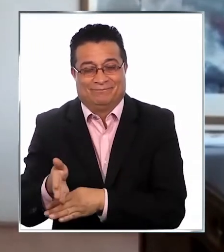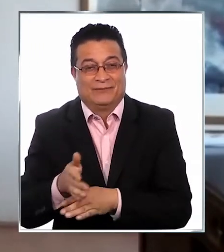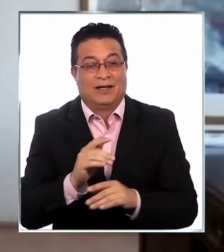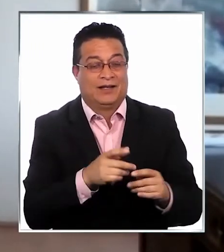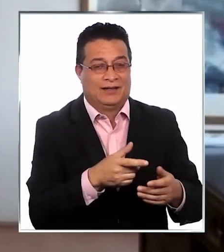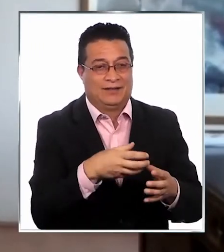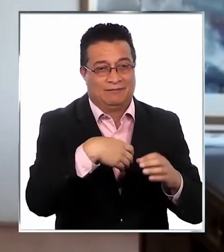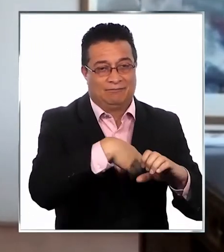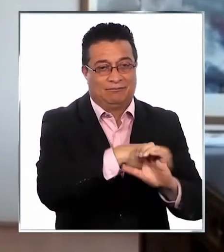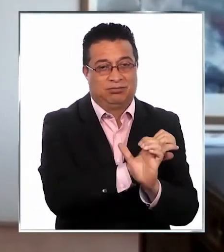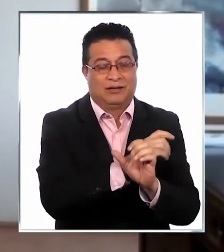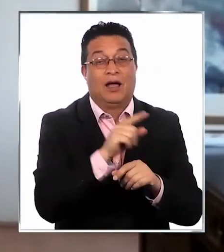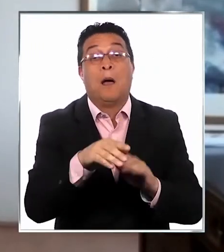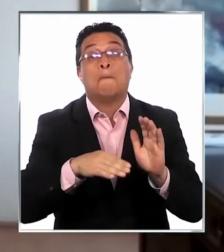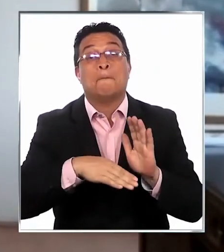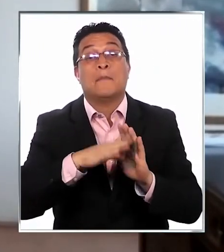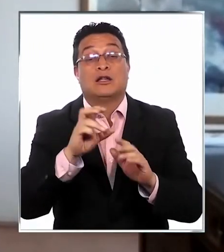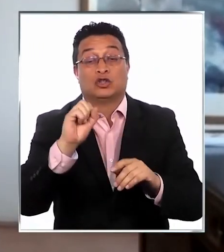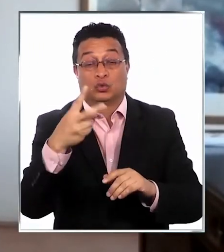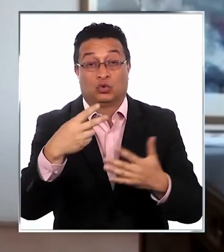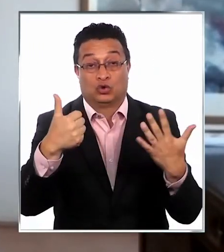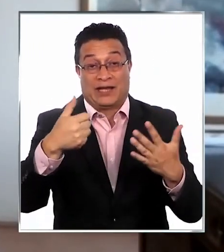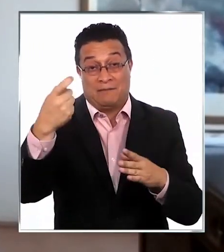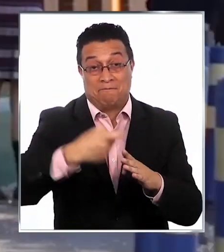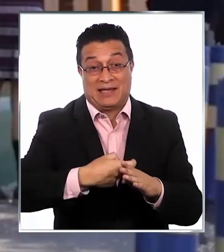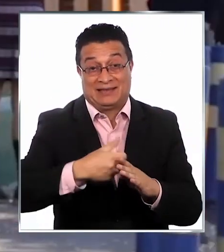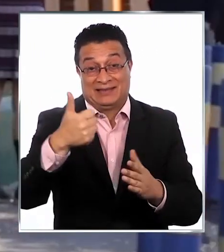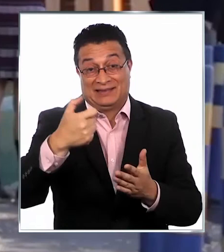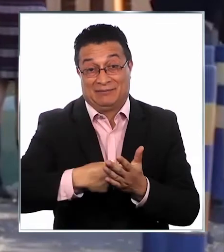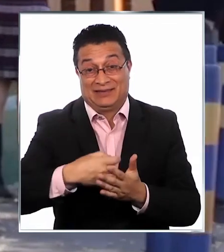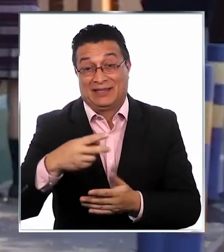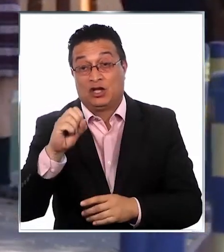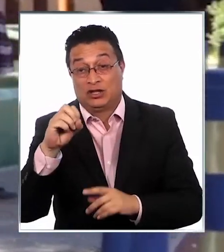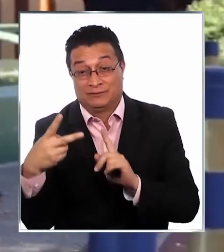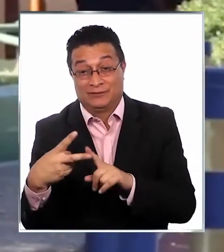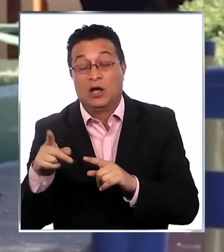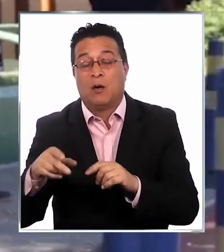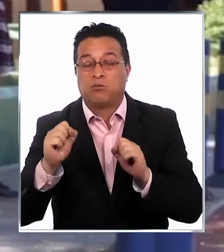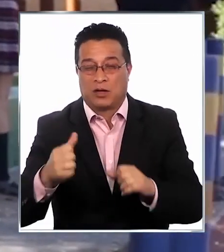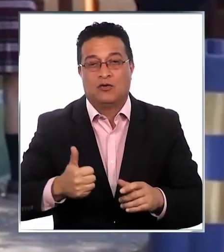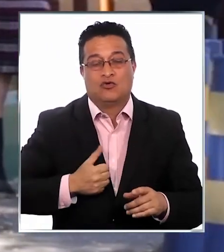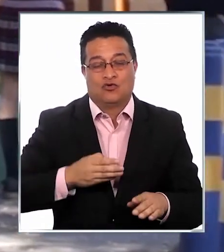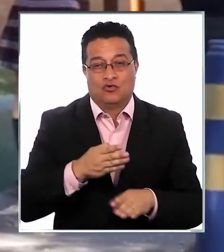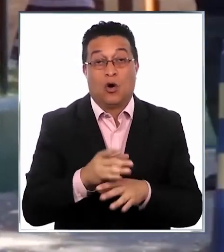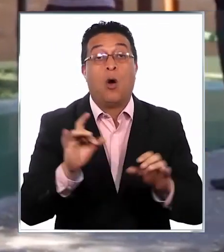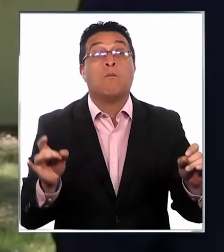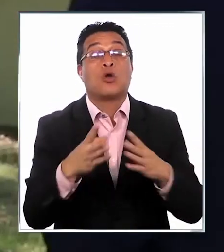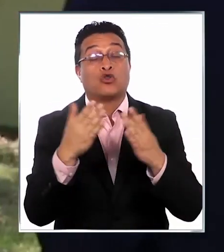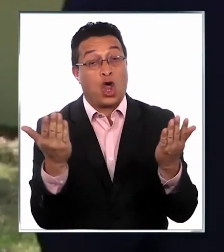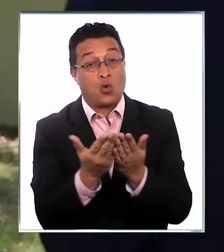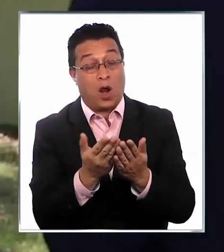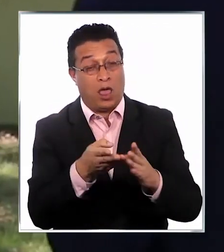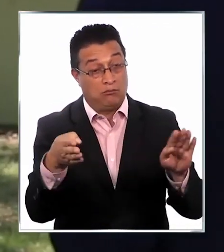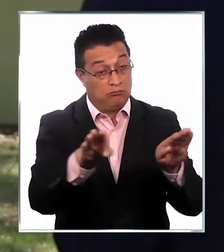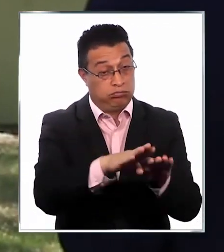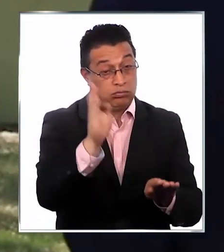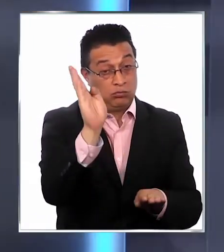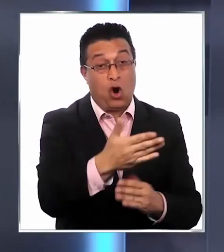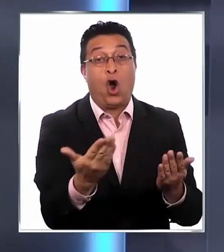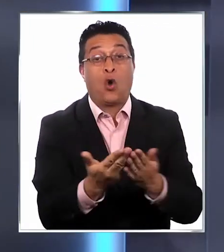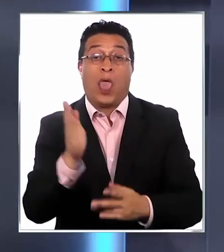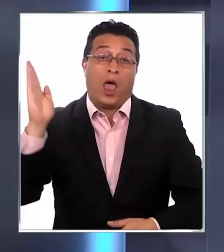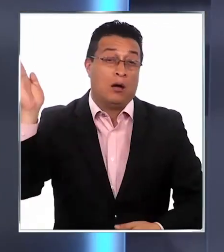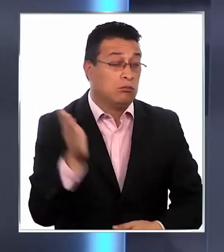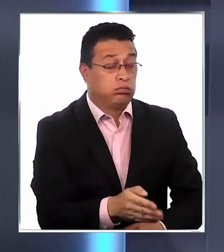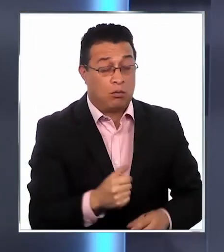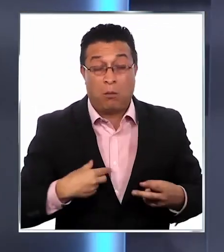tener, yo creo que mayores espacios de continuidad en lo presencial. Y usted ha dicho, si hay que cerrar colegios o suspender las clases, lo hacemos. ¿En